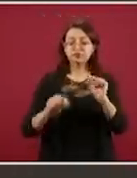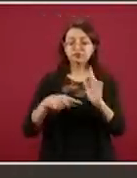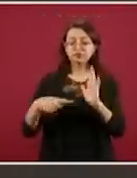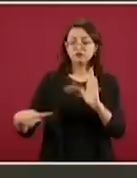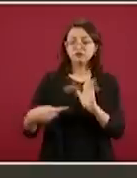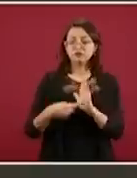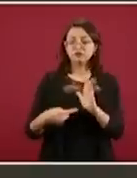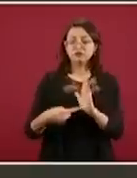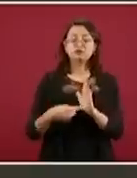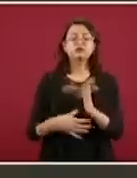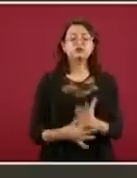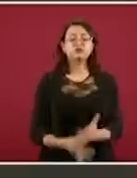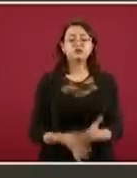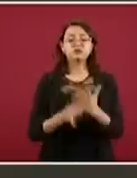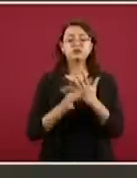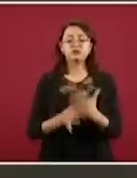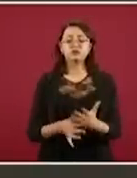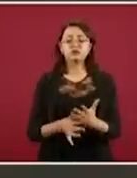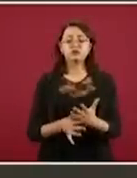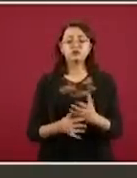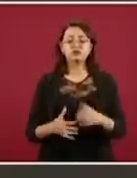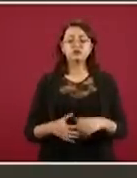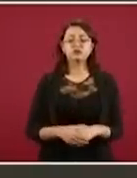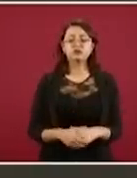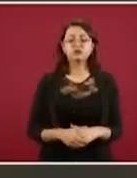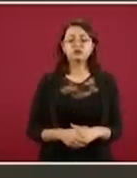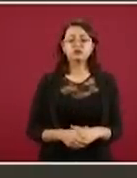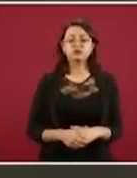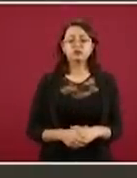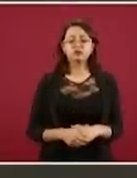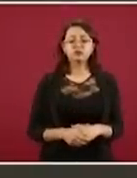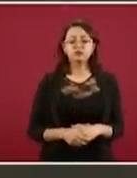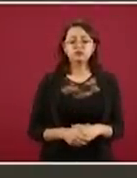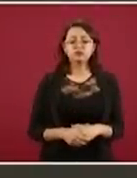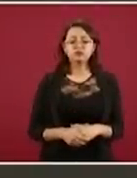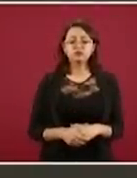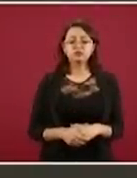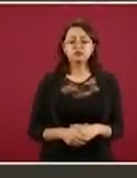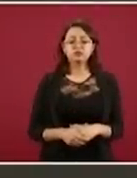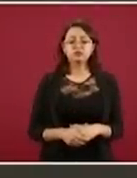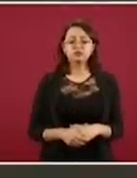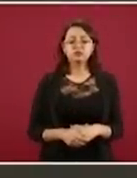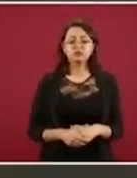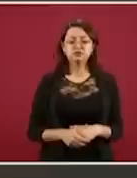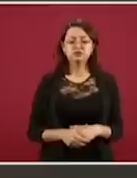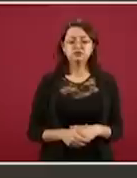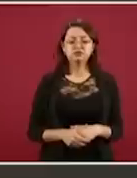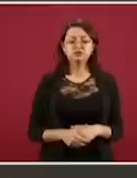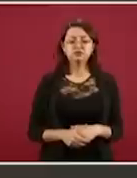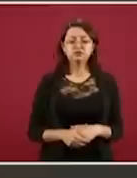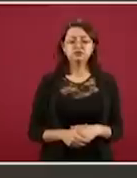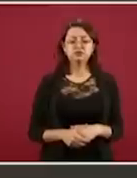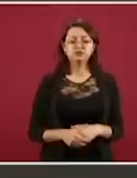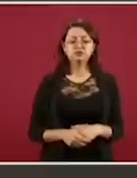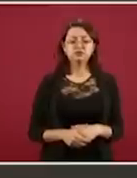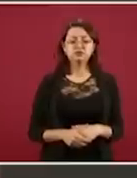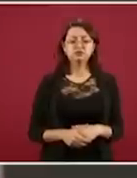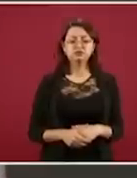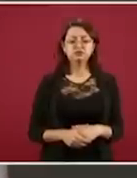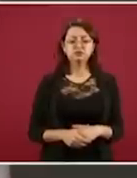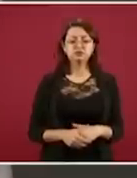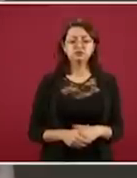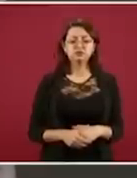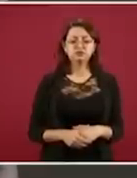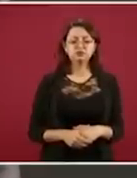de que el presidente, para